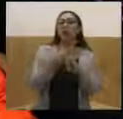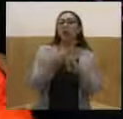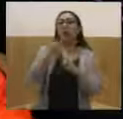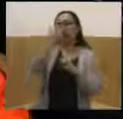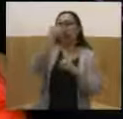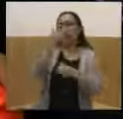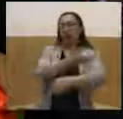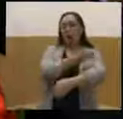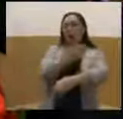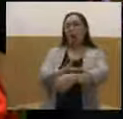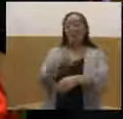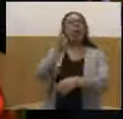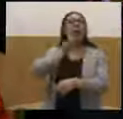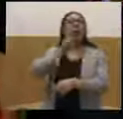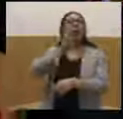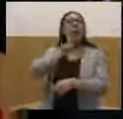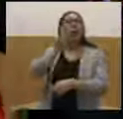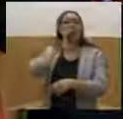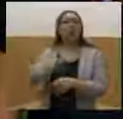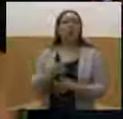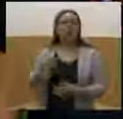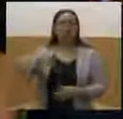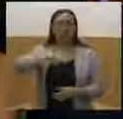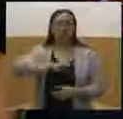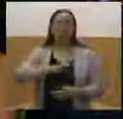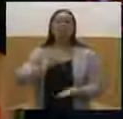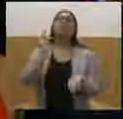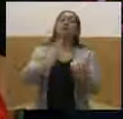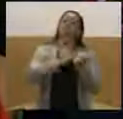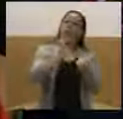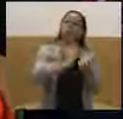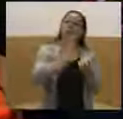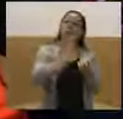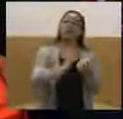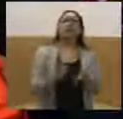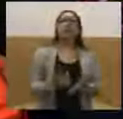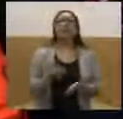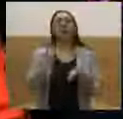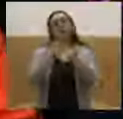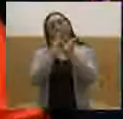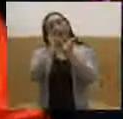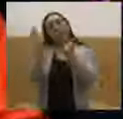que cuentan con nosotros. Muchas gracias. Vamos con algunas preguntas de nuestros compañeros de los medios.